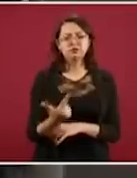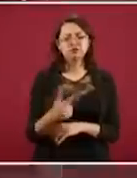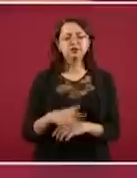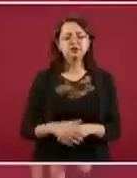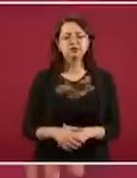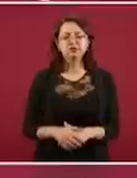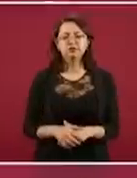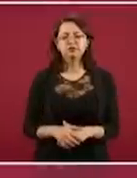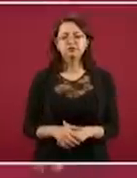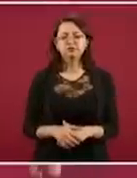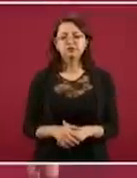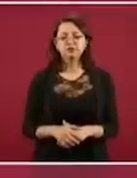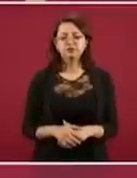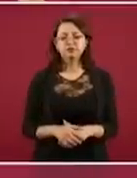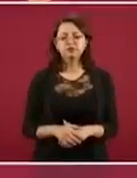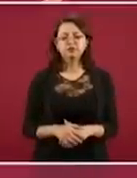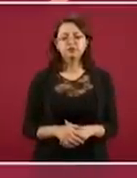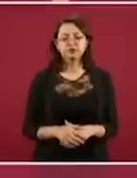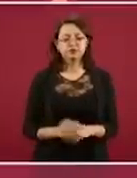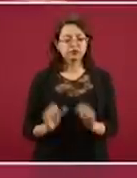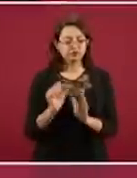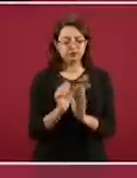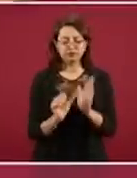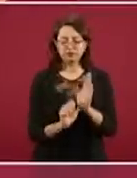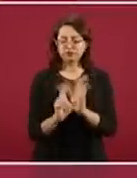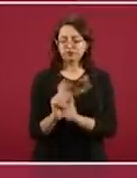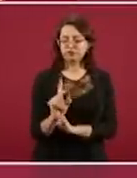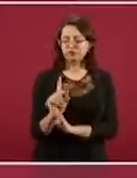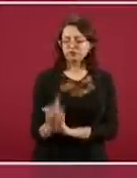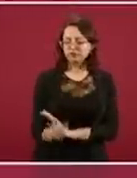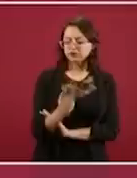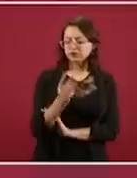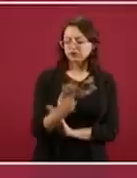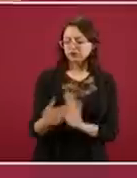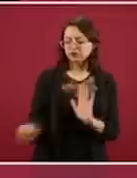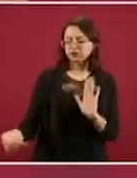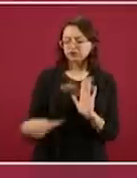1857, y fue el 33 en la Constitución de